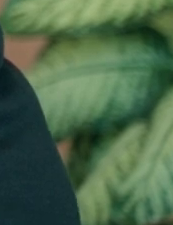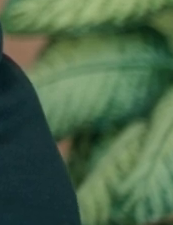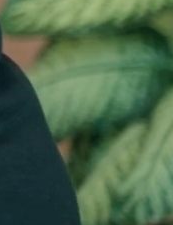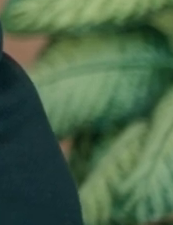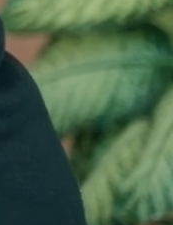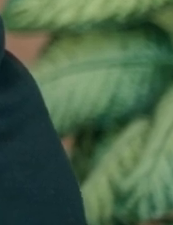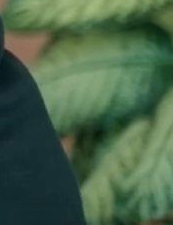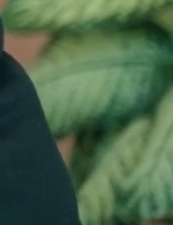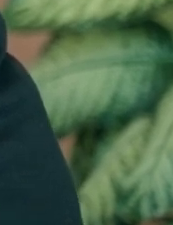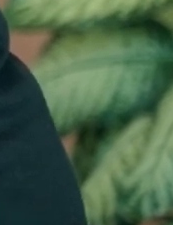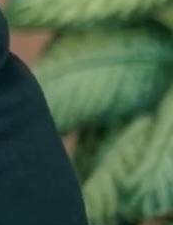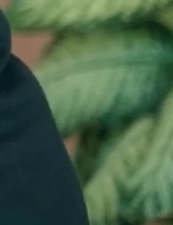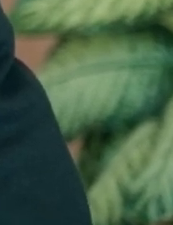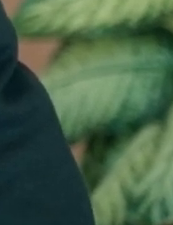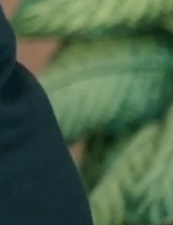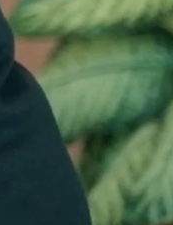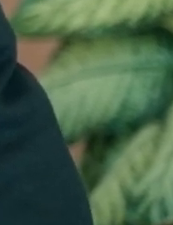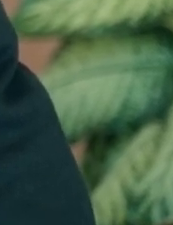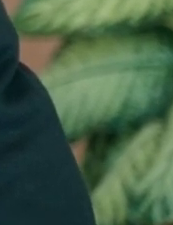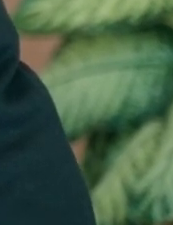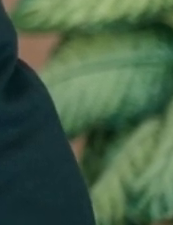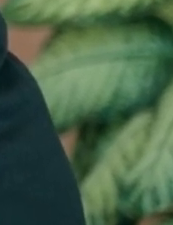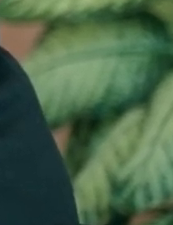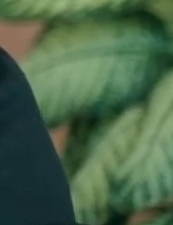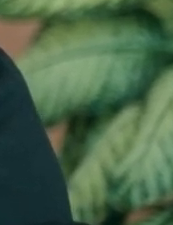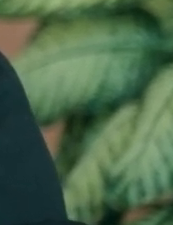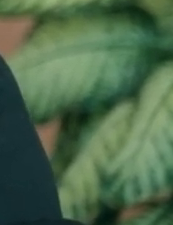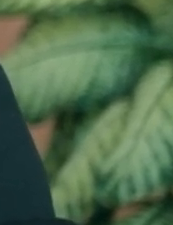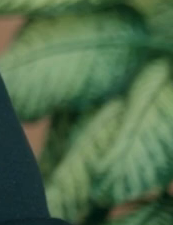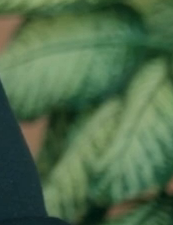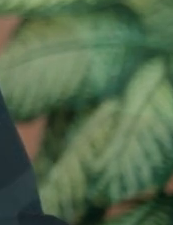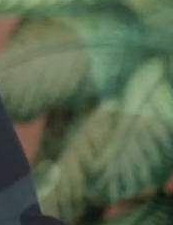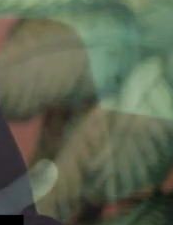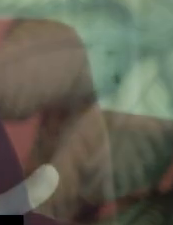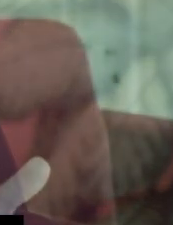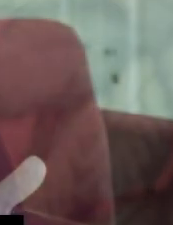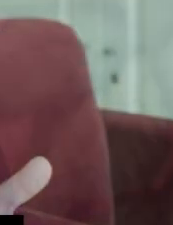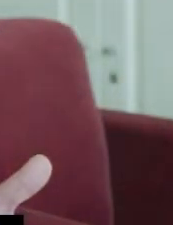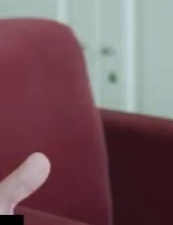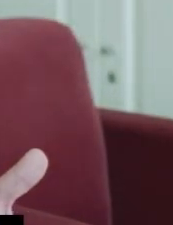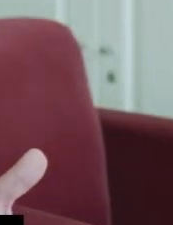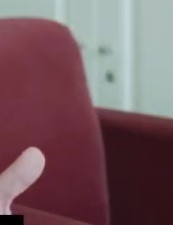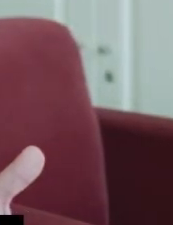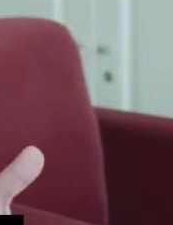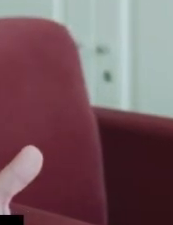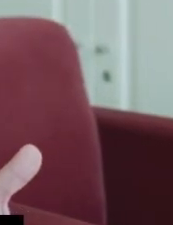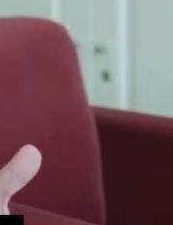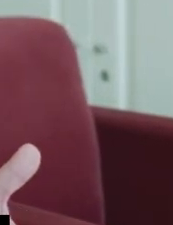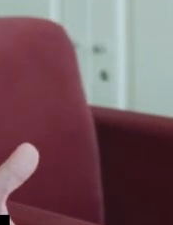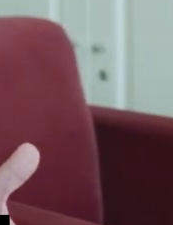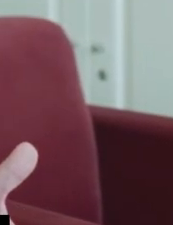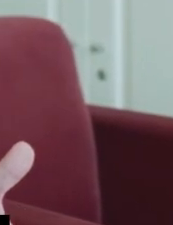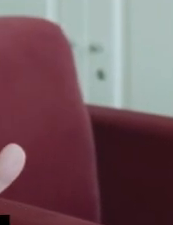conseguir, cómo se pretende conseguir, cuáles son las vías fundamentales de colaboración con otras organizaciones, que es muy importante también